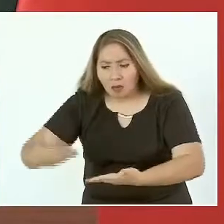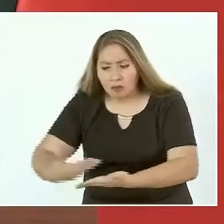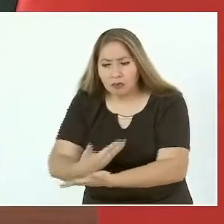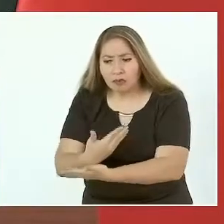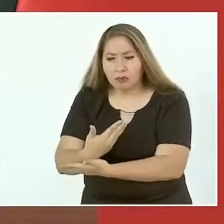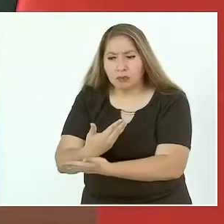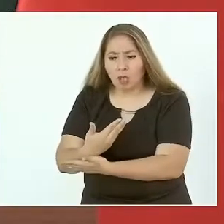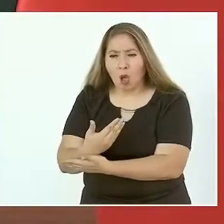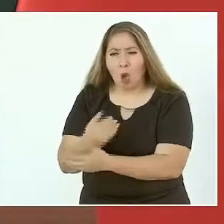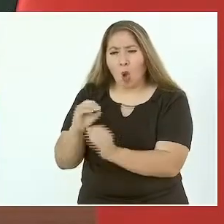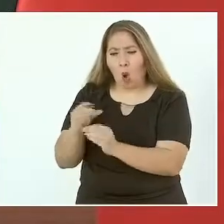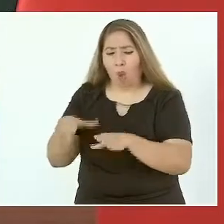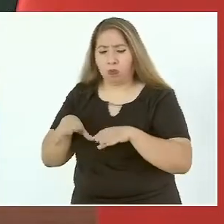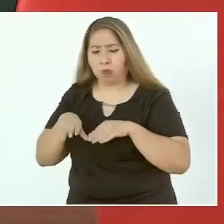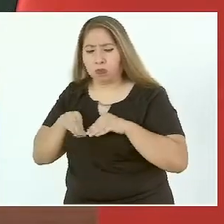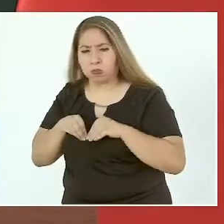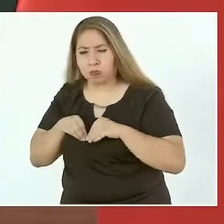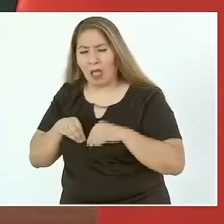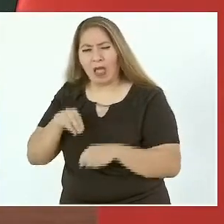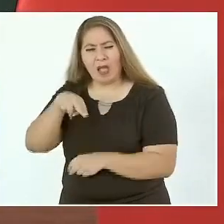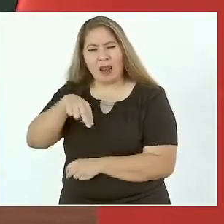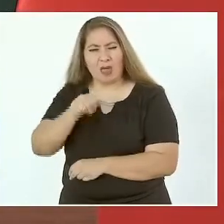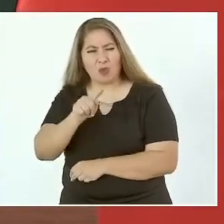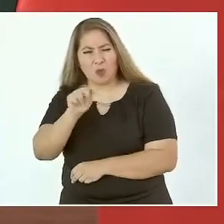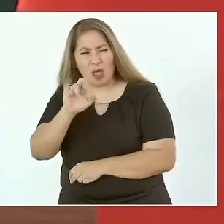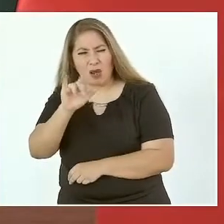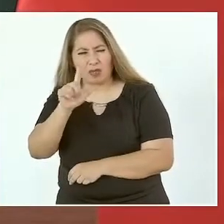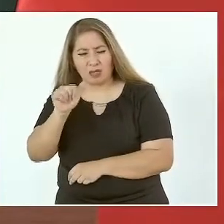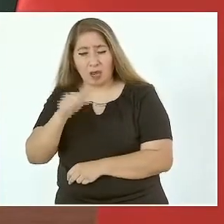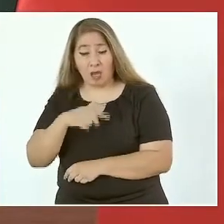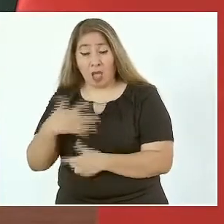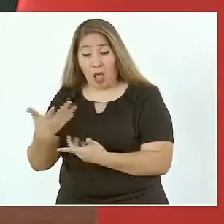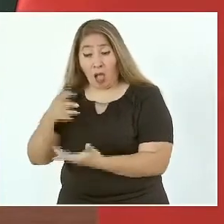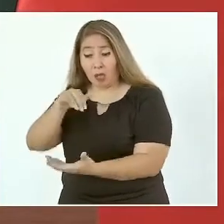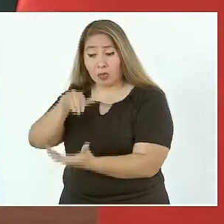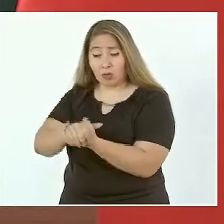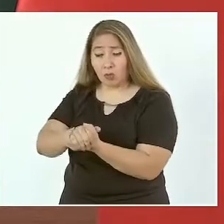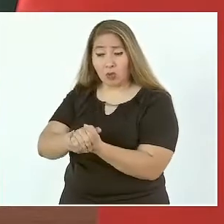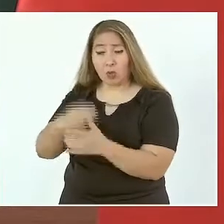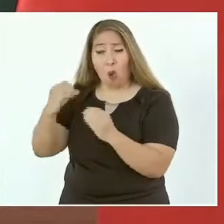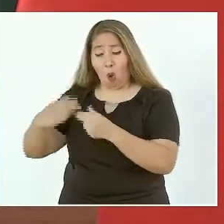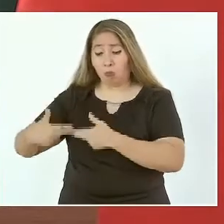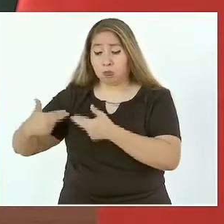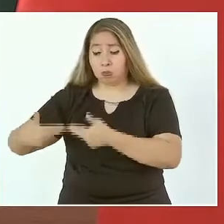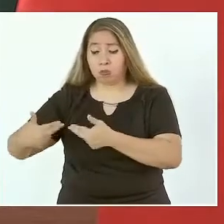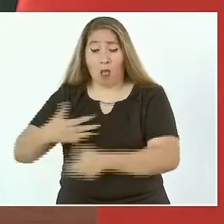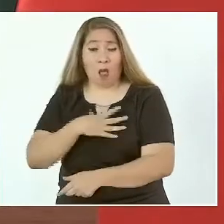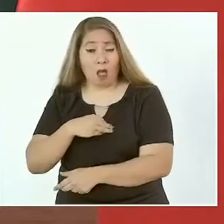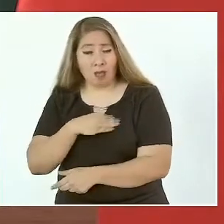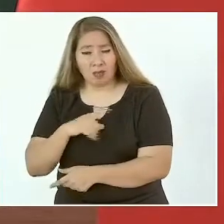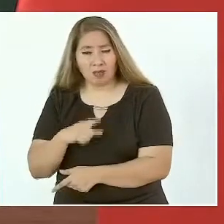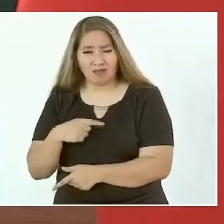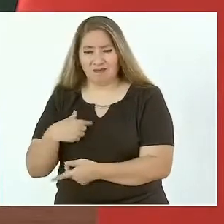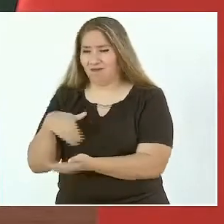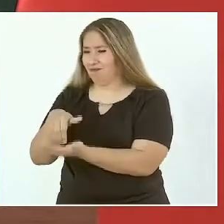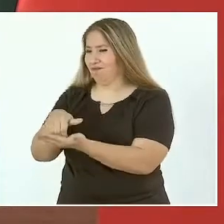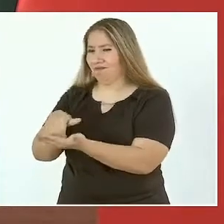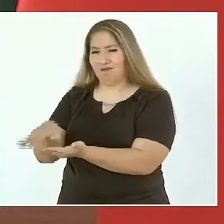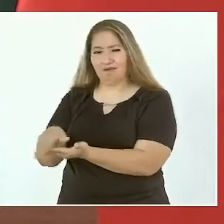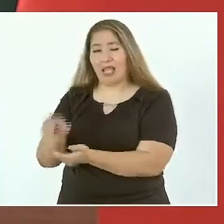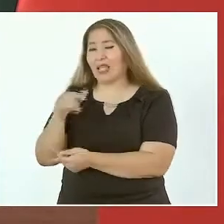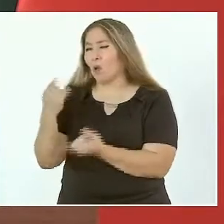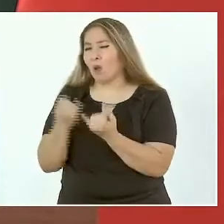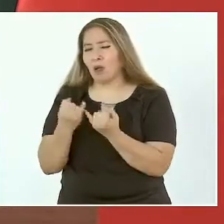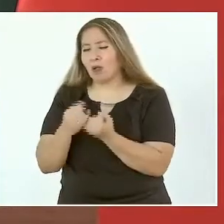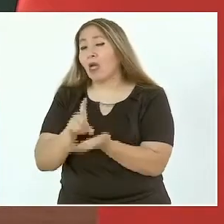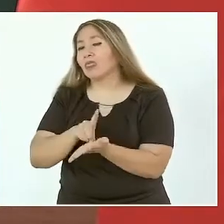por naturalización y a sus esposas e hijos no solo les fue vulnerado el derecho a permanecer en sus lugares de origen, sino